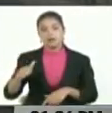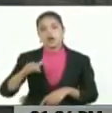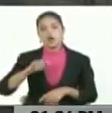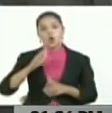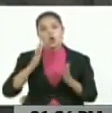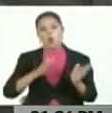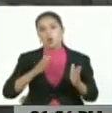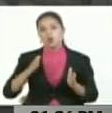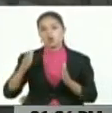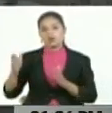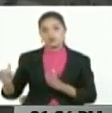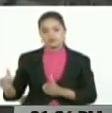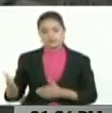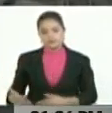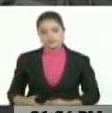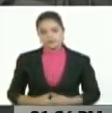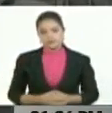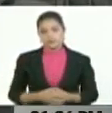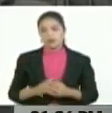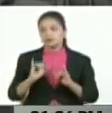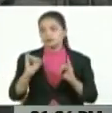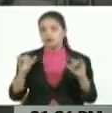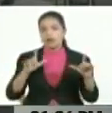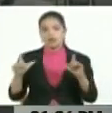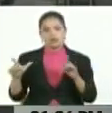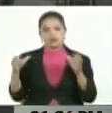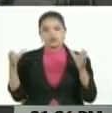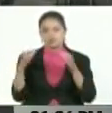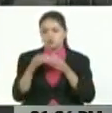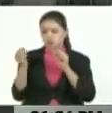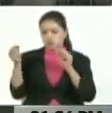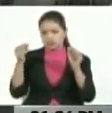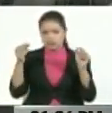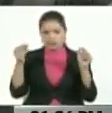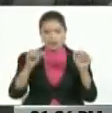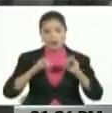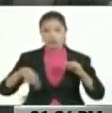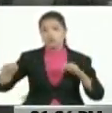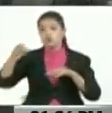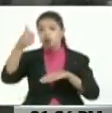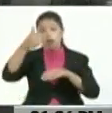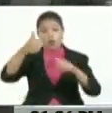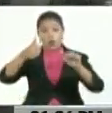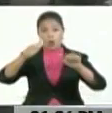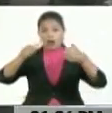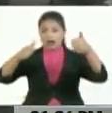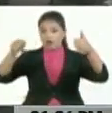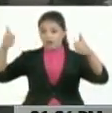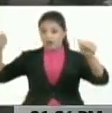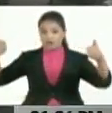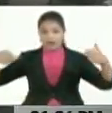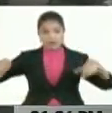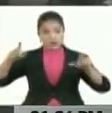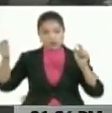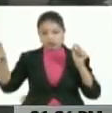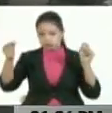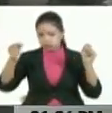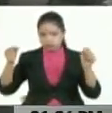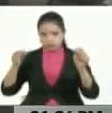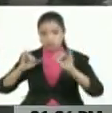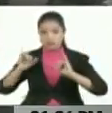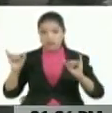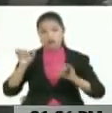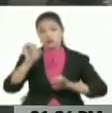Interno. Hemos terminado una reunión con todos los jefes de los organismos de seguridad del Estado, a hacer